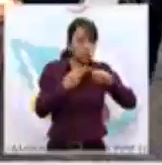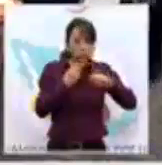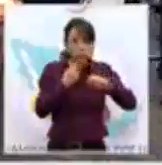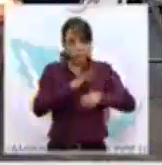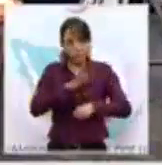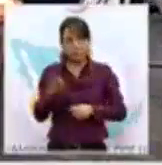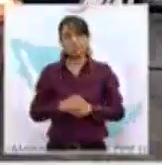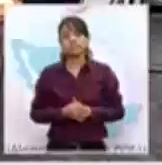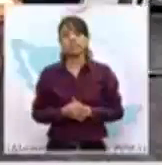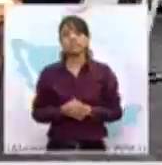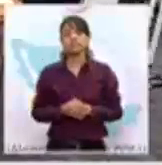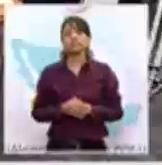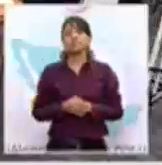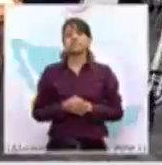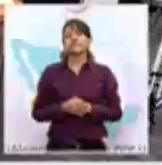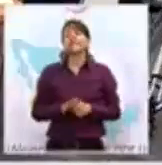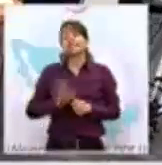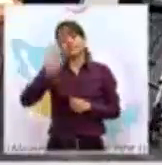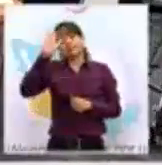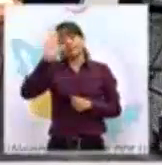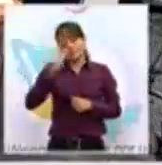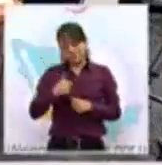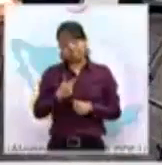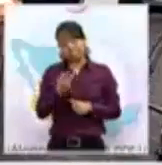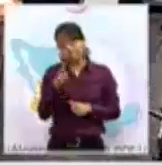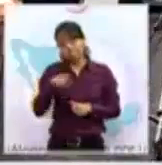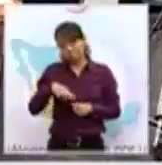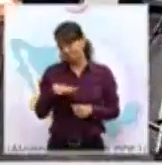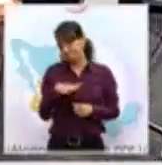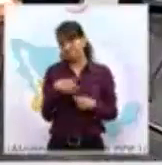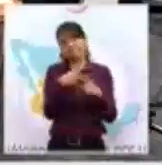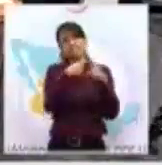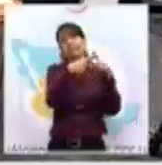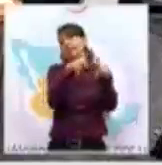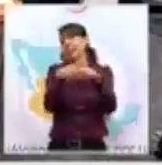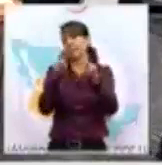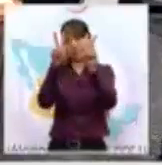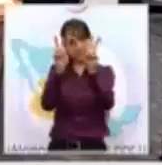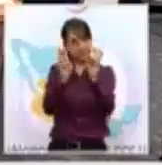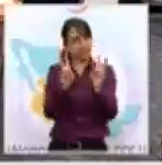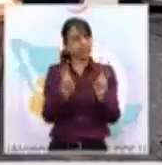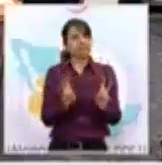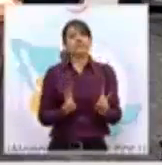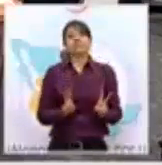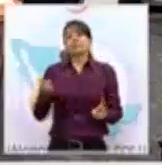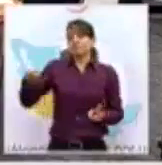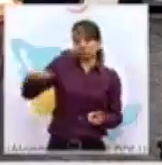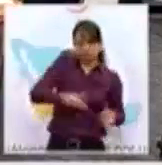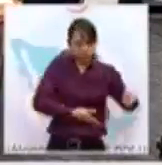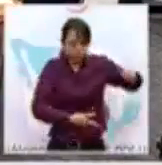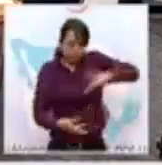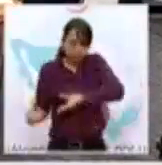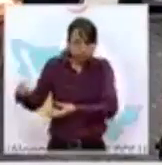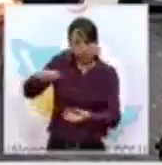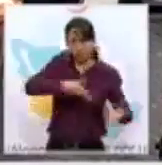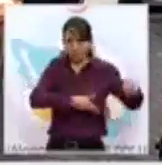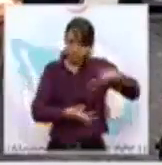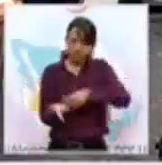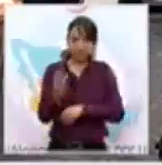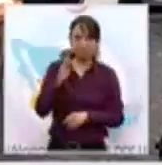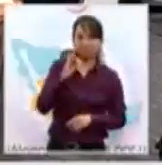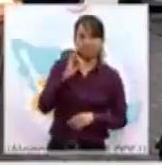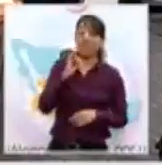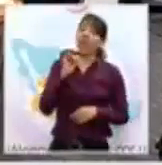Pues hay muchísimos temas que ya están en la mesa y algunos otros que me parece que no